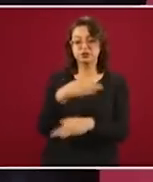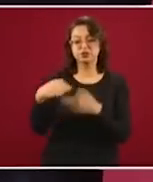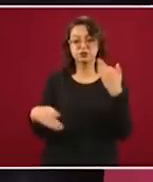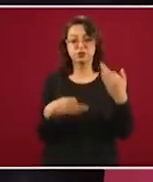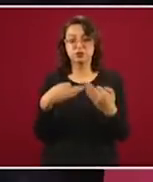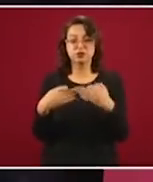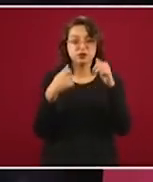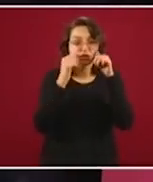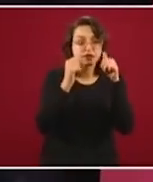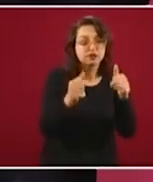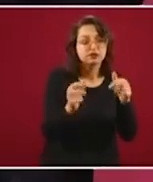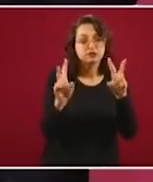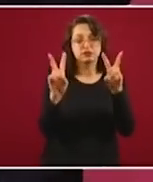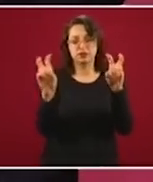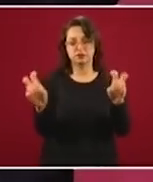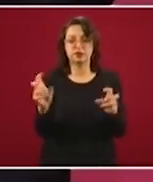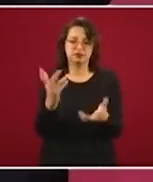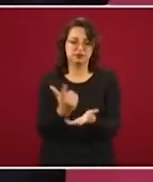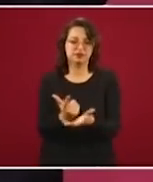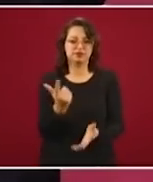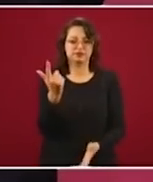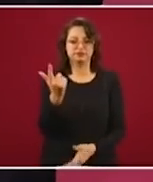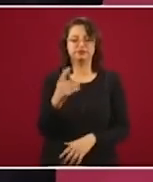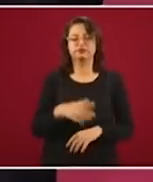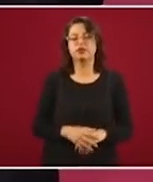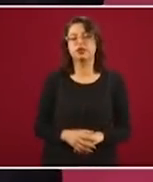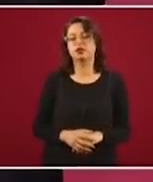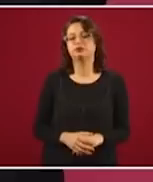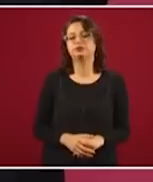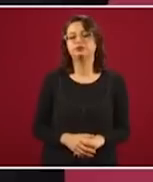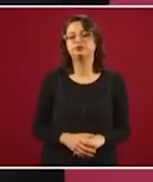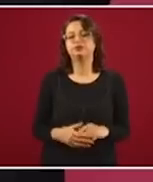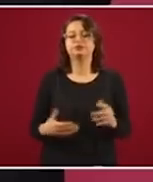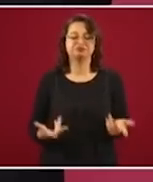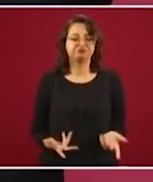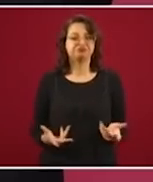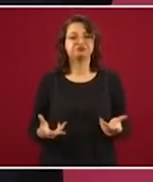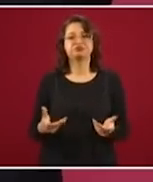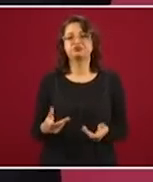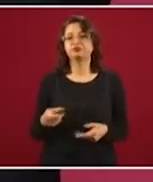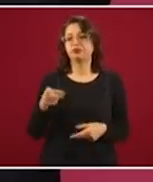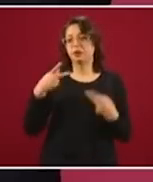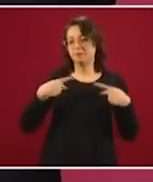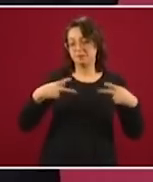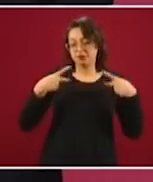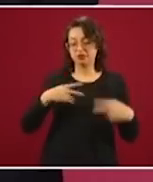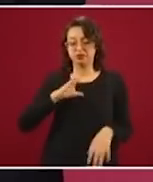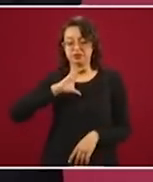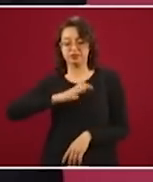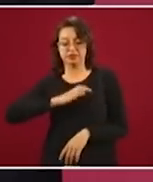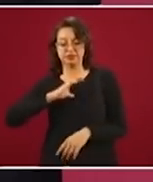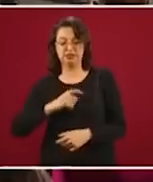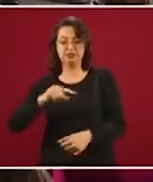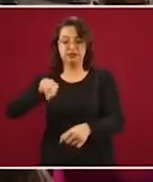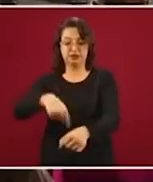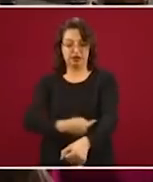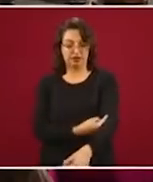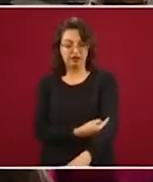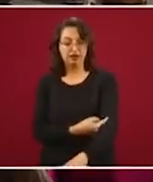asunto, del total de pacientes que nosotros tenemos con un tratamiento de quimioterapia, que son cerca de 20